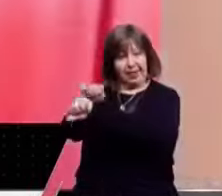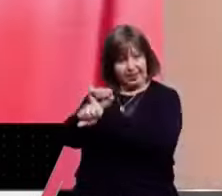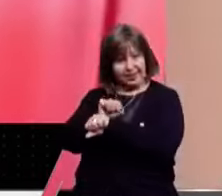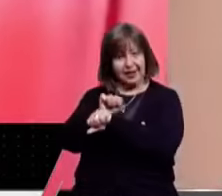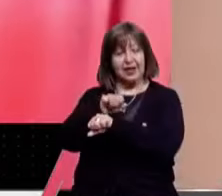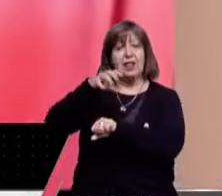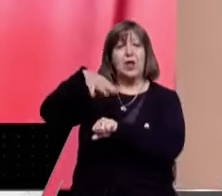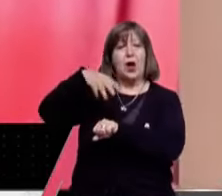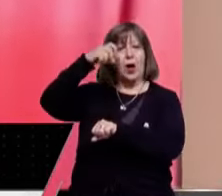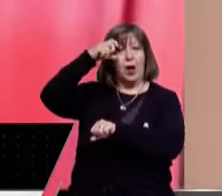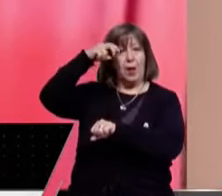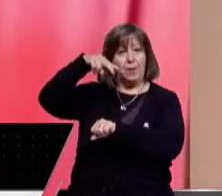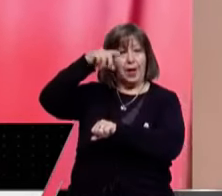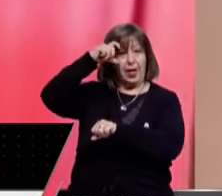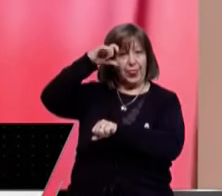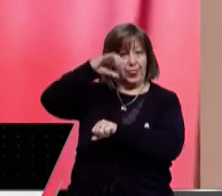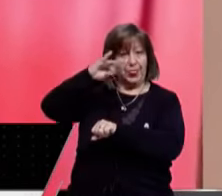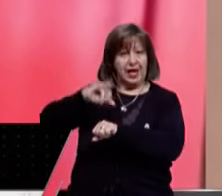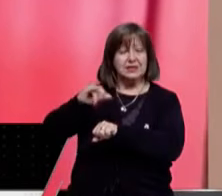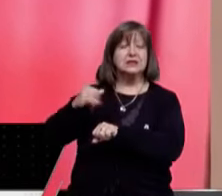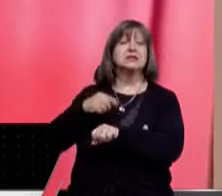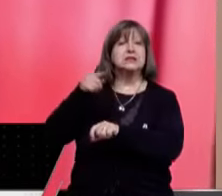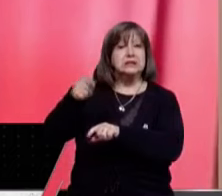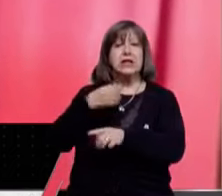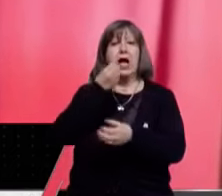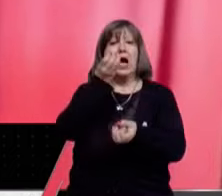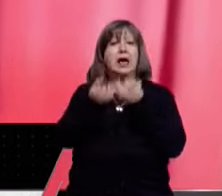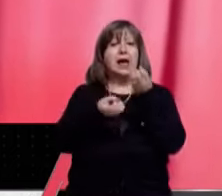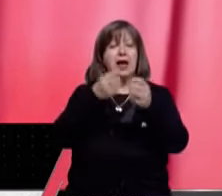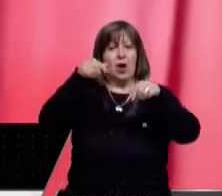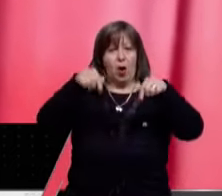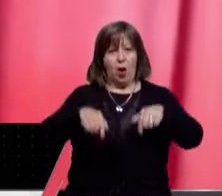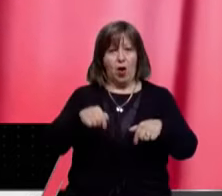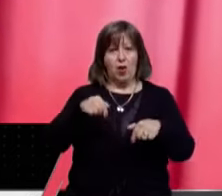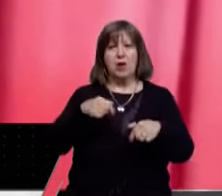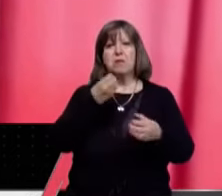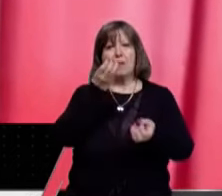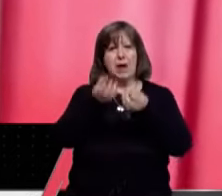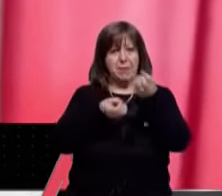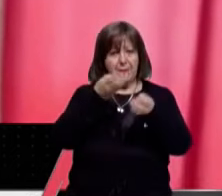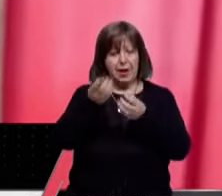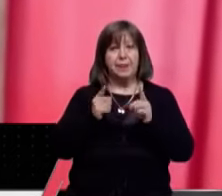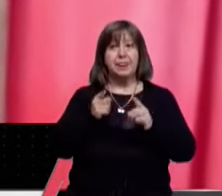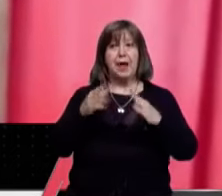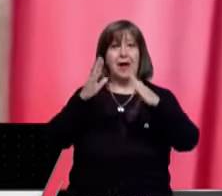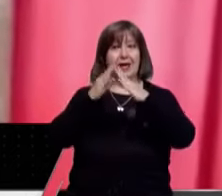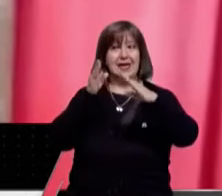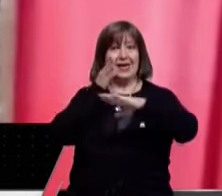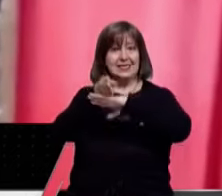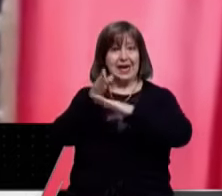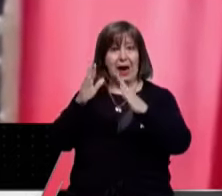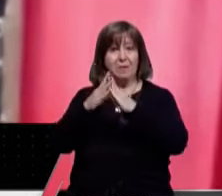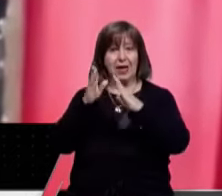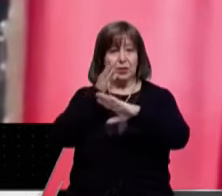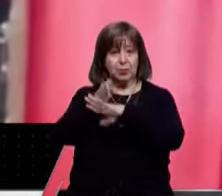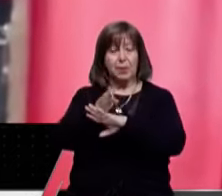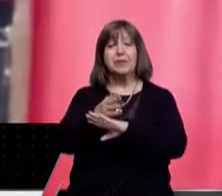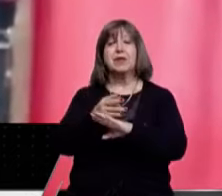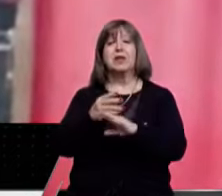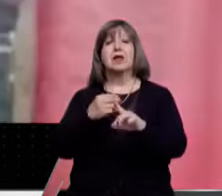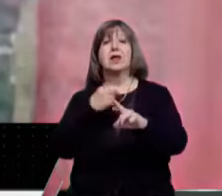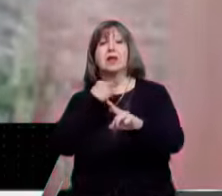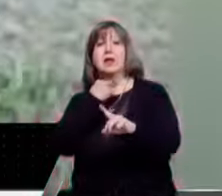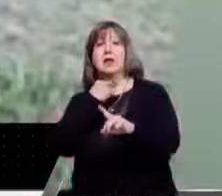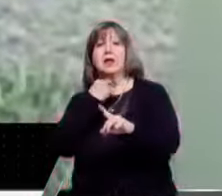Francisco Amado Méndez, finalizó este martes por la mañana la declaración ante la justicia federal. Además, se realizó un nuevo allanamiento en la casa de Julio Bertón, hijo de